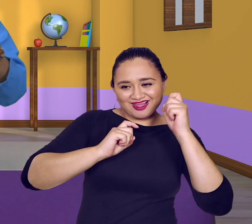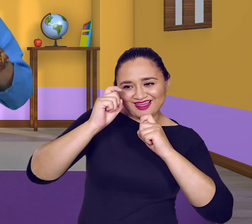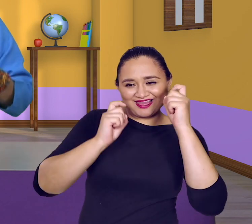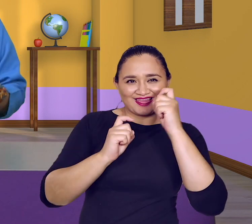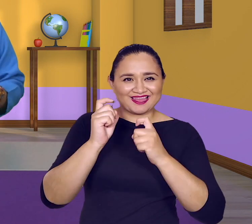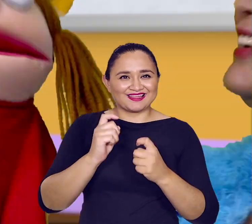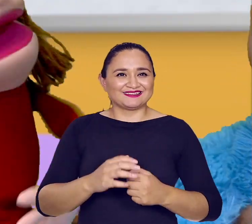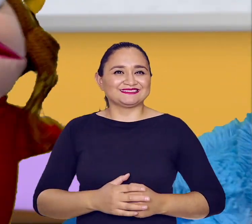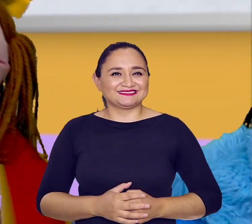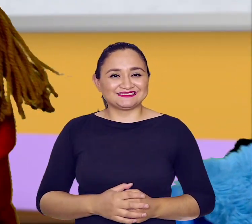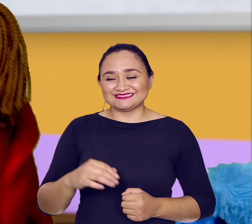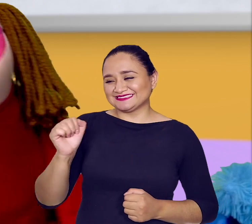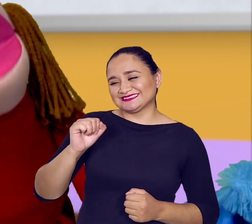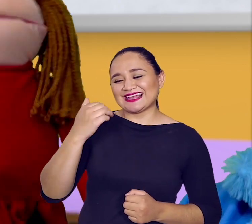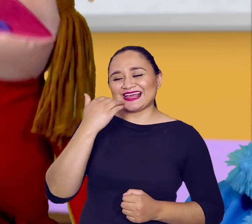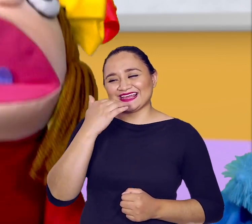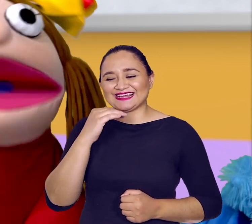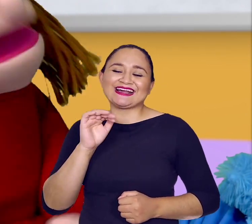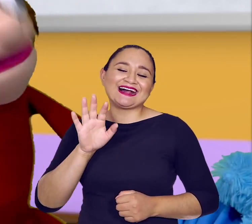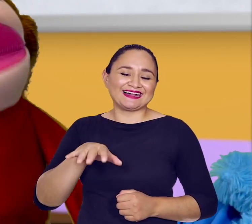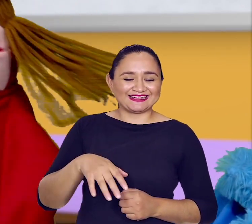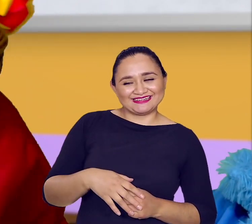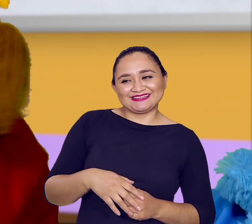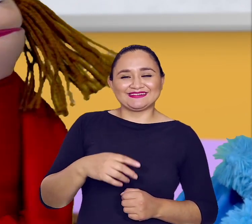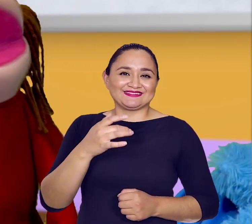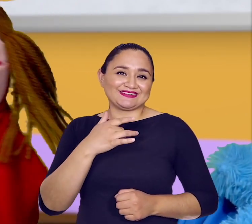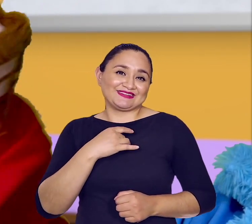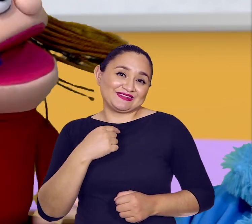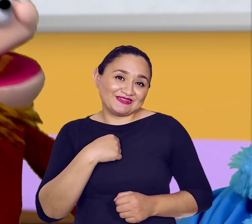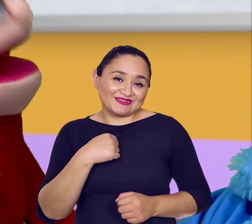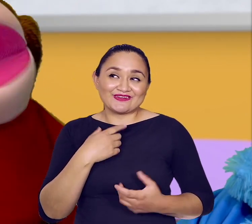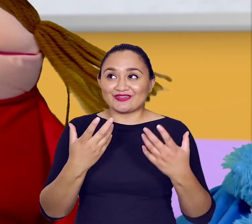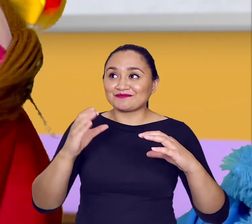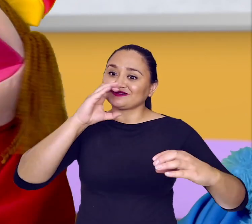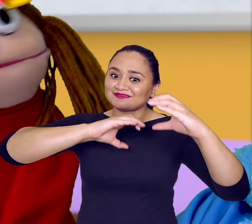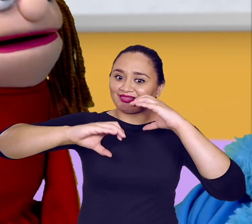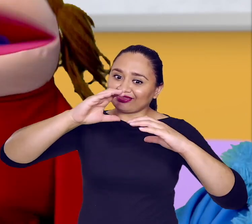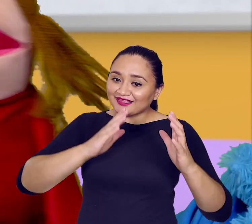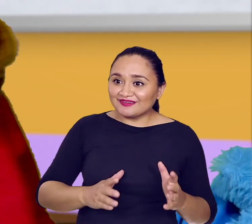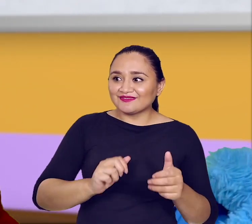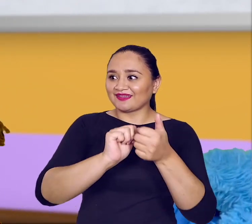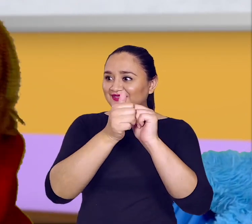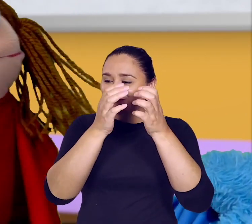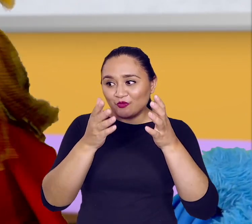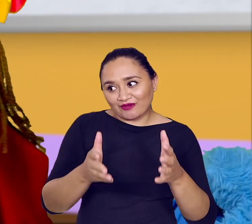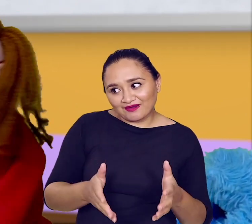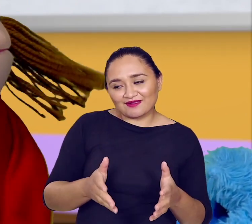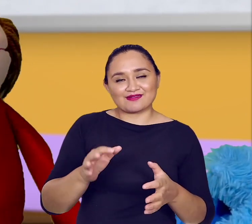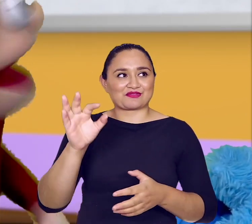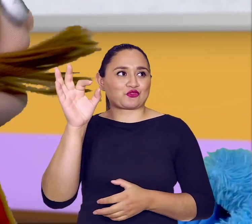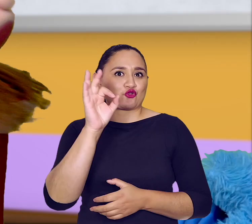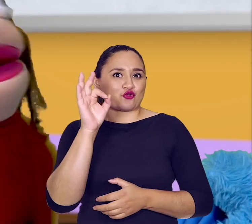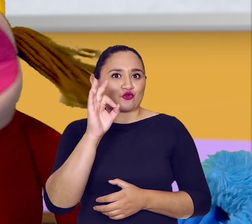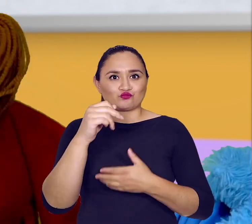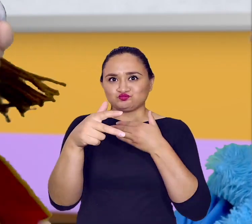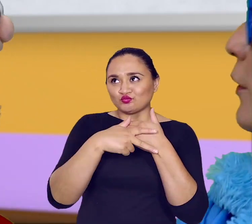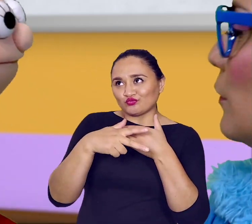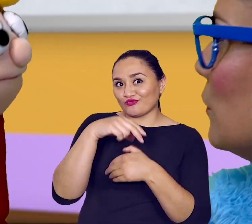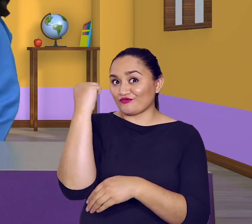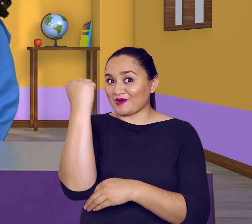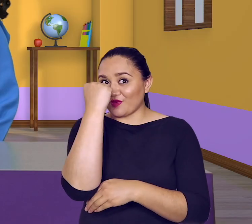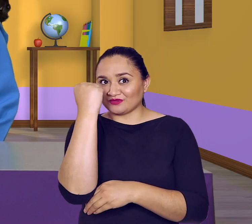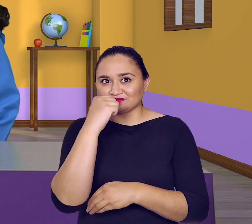lindo carácter hay peligro no sé si sé científica deportista o youtube